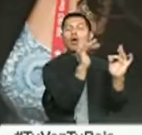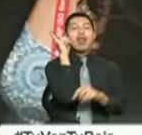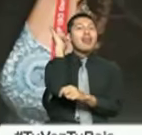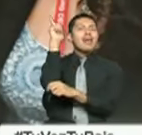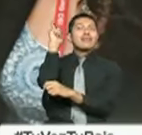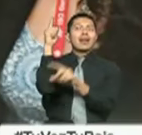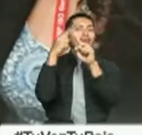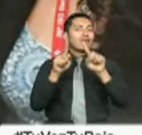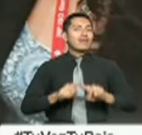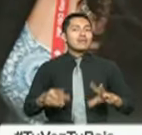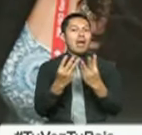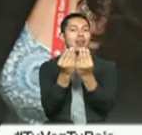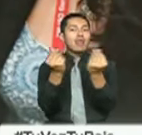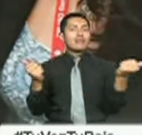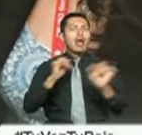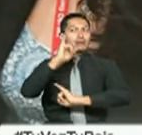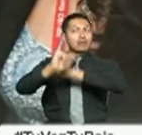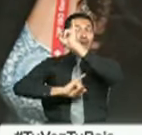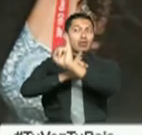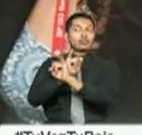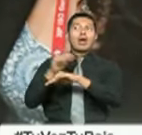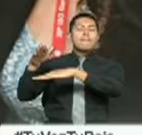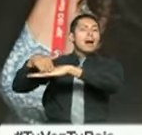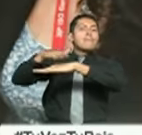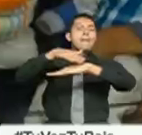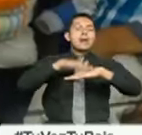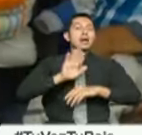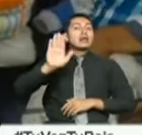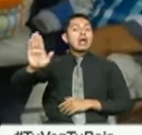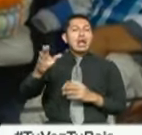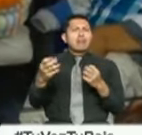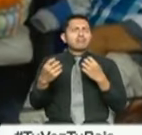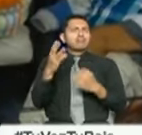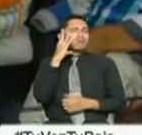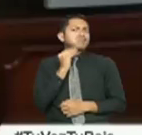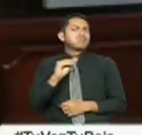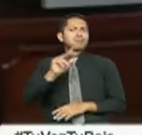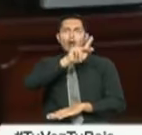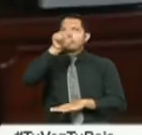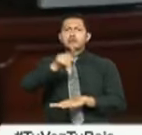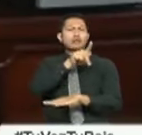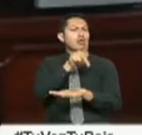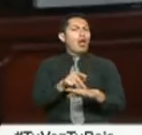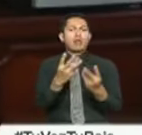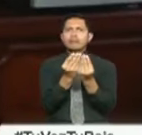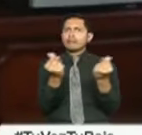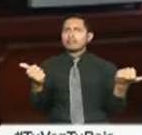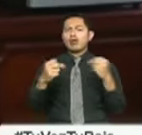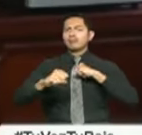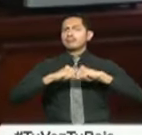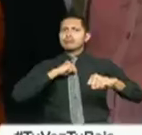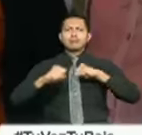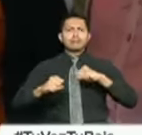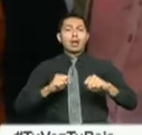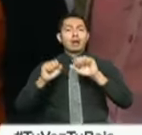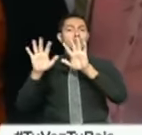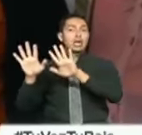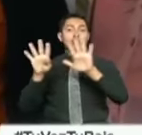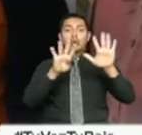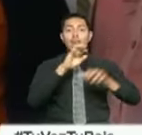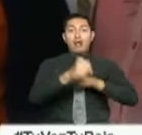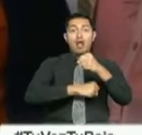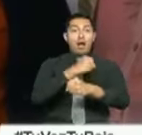a nivel internacional. Es especialista en gestión de calidad. Cuenta con más de 25 años de experiencia, cumpliendo a cabalidad